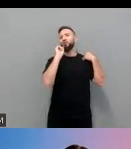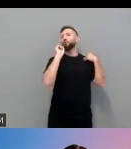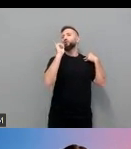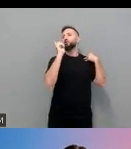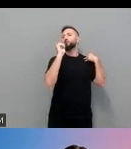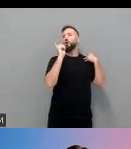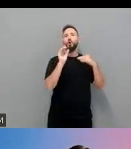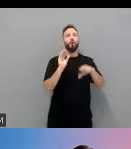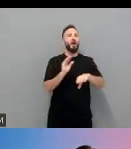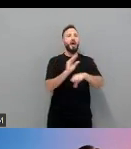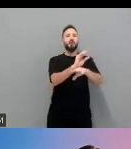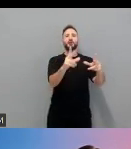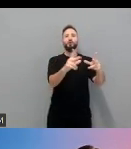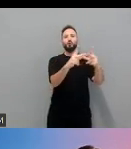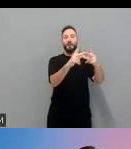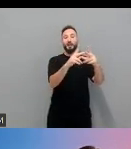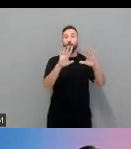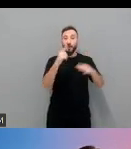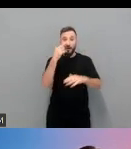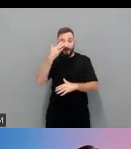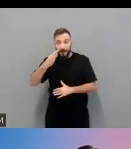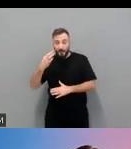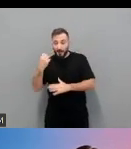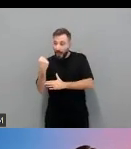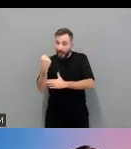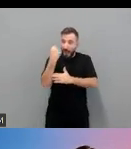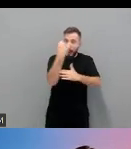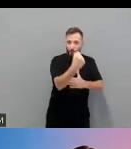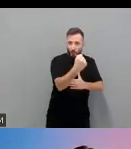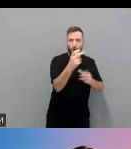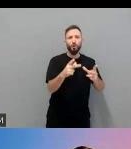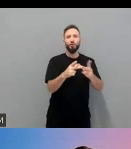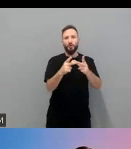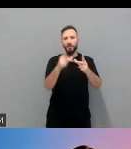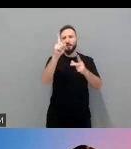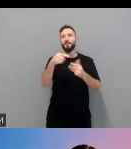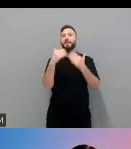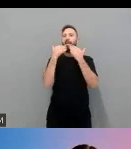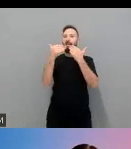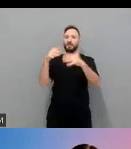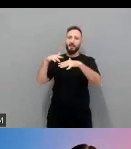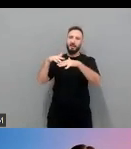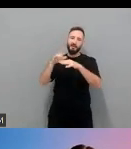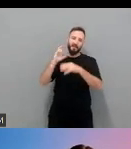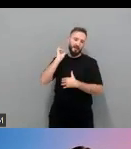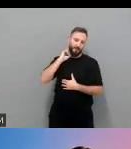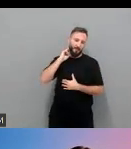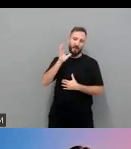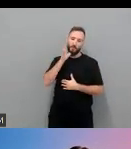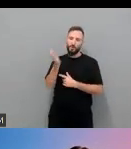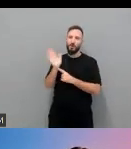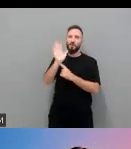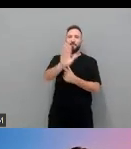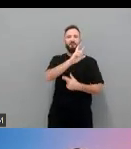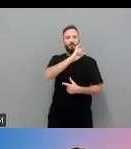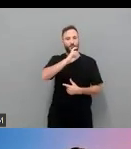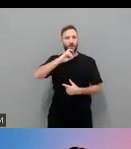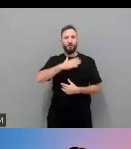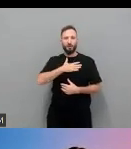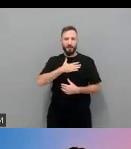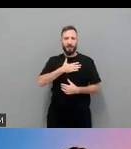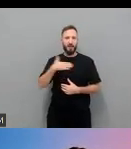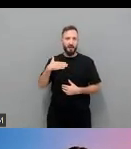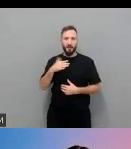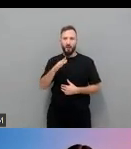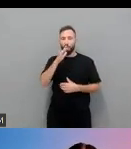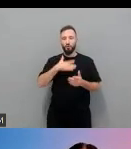ayudas sociales, pero que el apoyo social también viene de entidades como la Red ASPACE, y yo quiero poner en valor porque formo parte de la